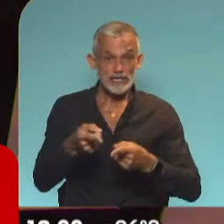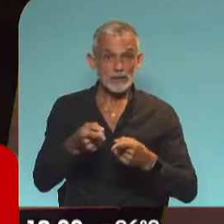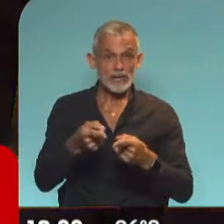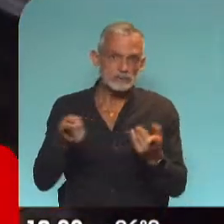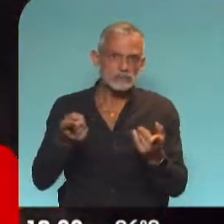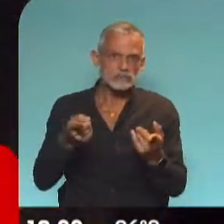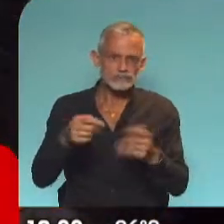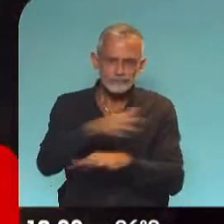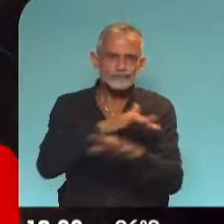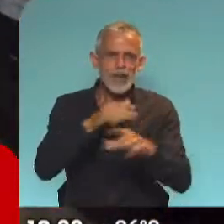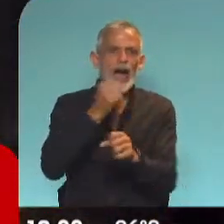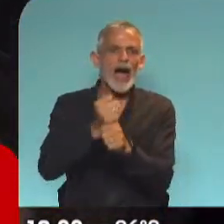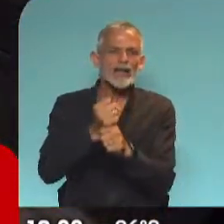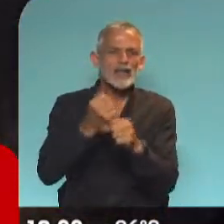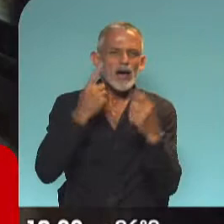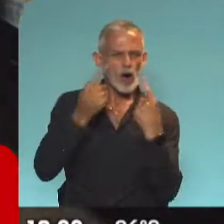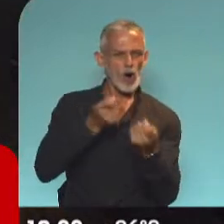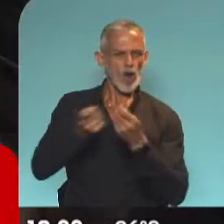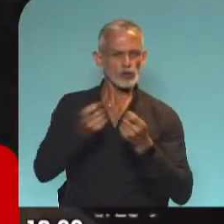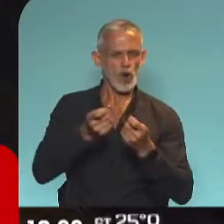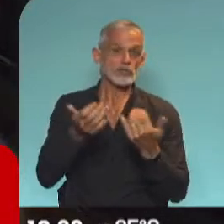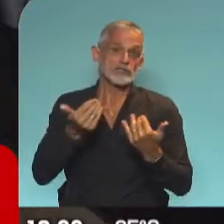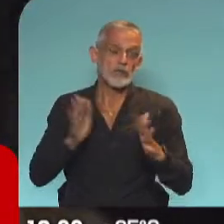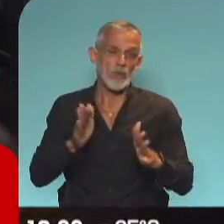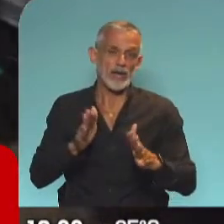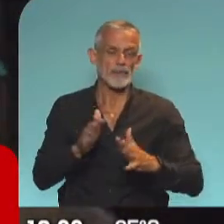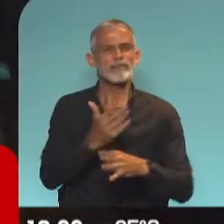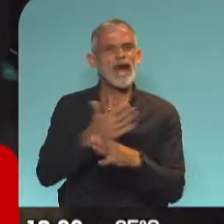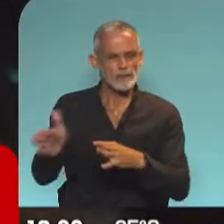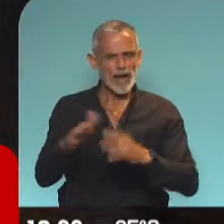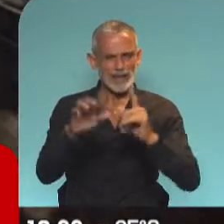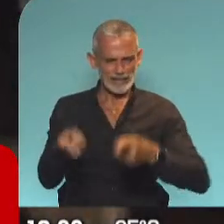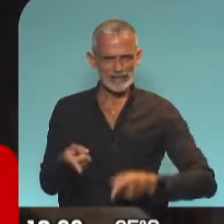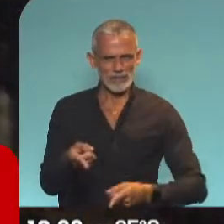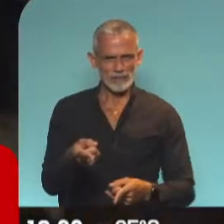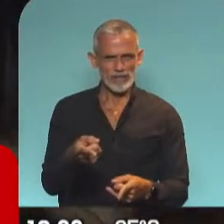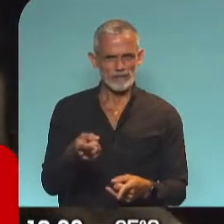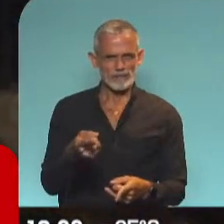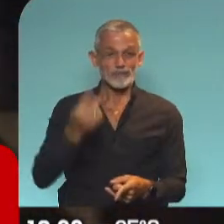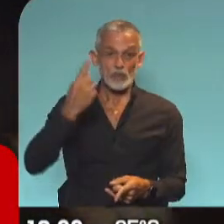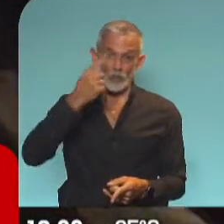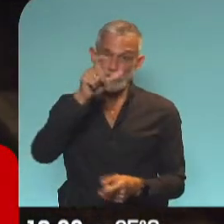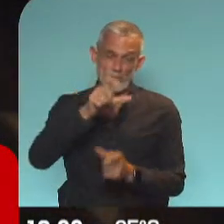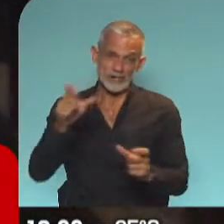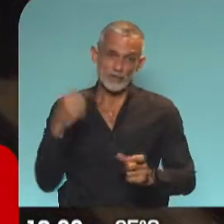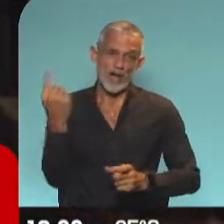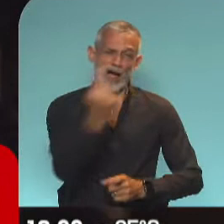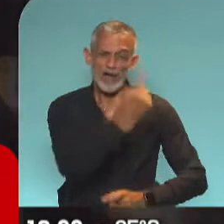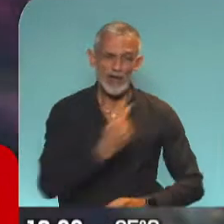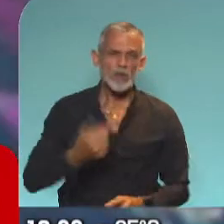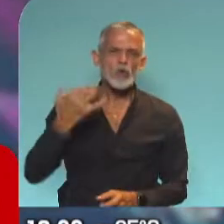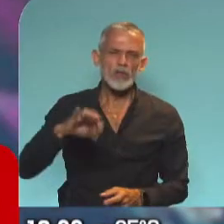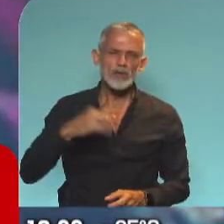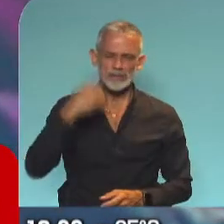se pueda obtener un control de la situación. Y más allá de eso, ¿no cree que también uno como individuo tiene que